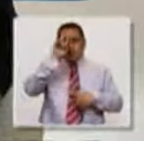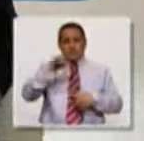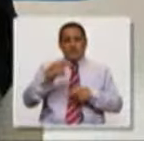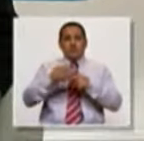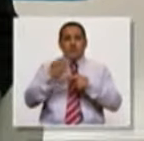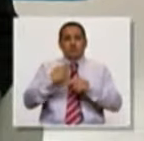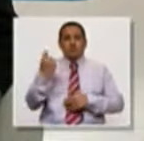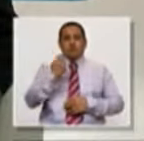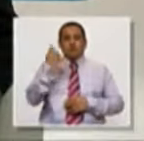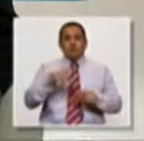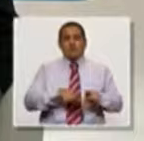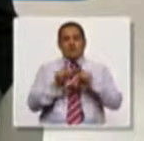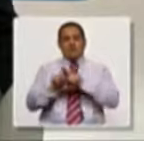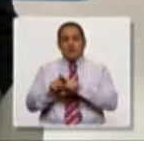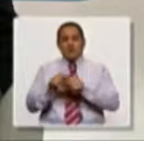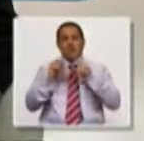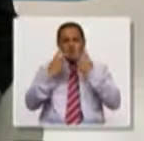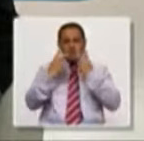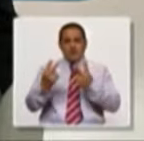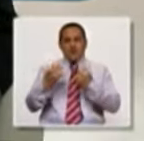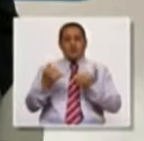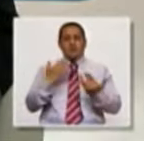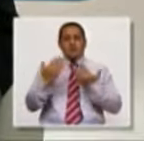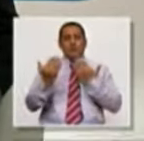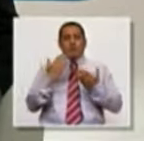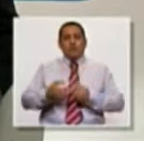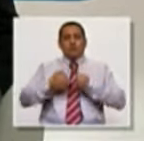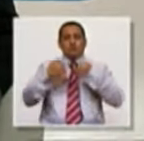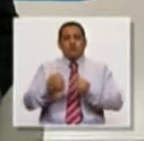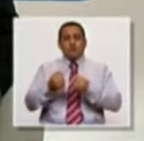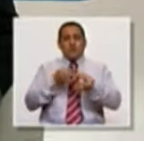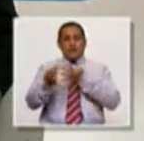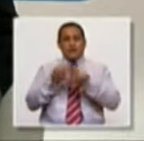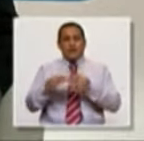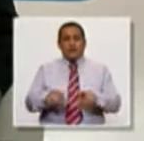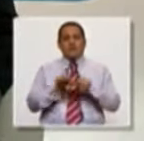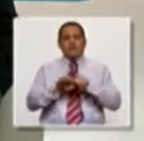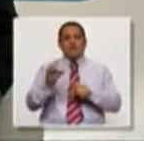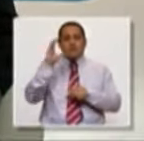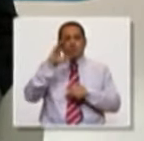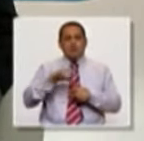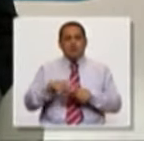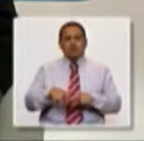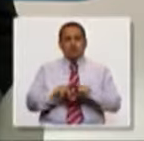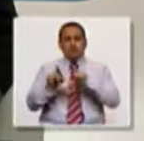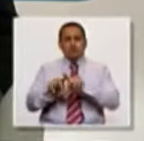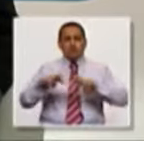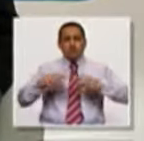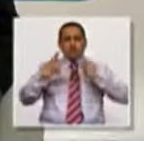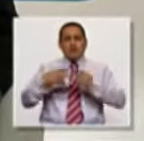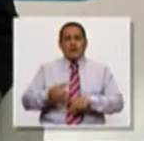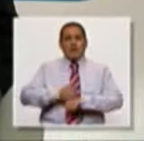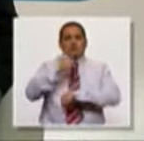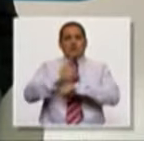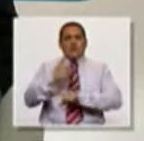en Trujillo también. Y este modelo de posicionamiento que usted señala, que también busca reforzar, en todo caso, también la